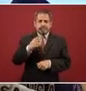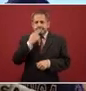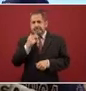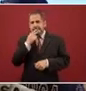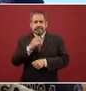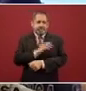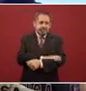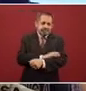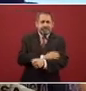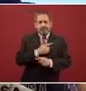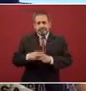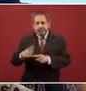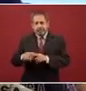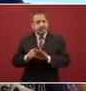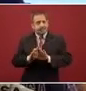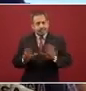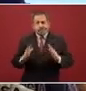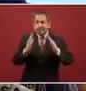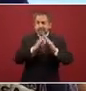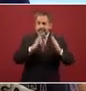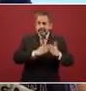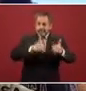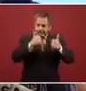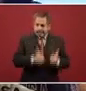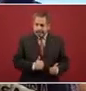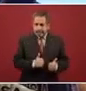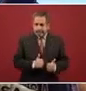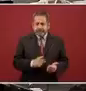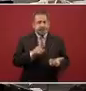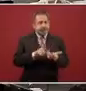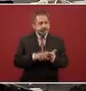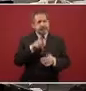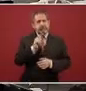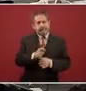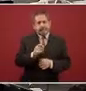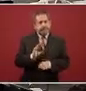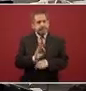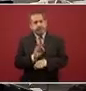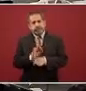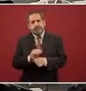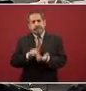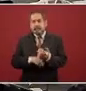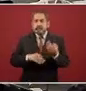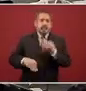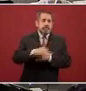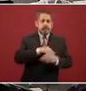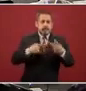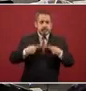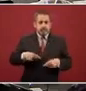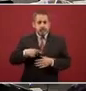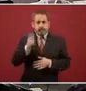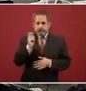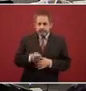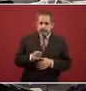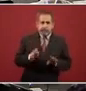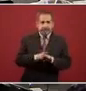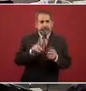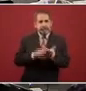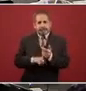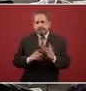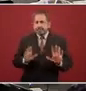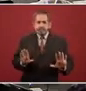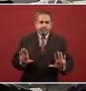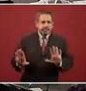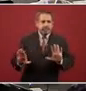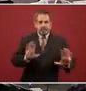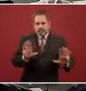además, al quedarse en casa, están protegiendo a todas y todos los demás porque disminuyen la transmisión